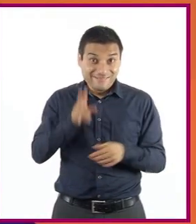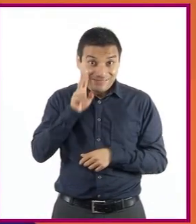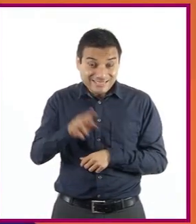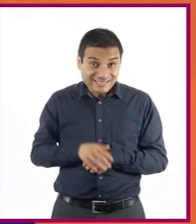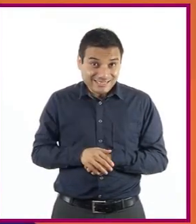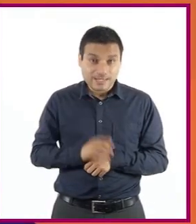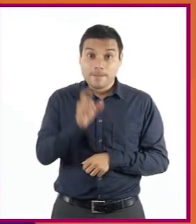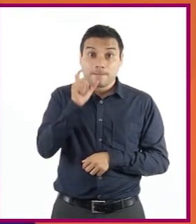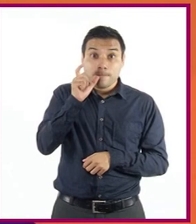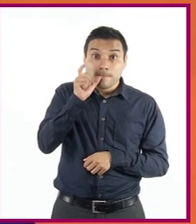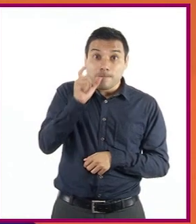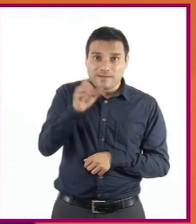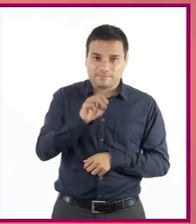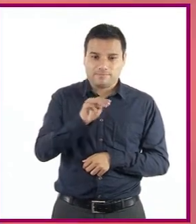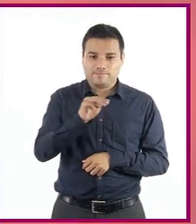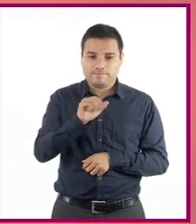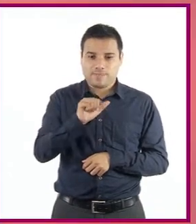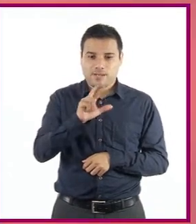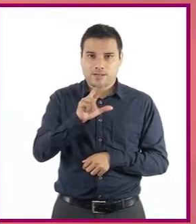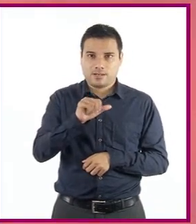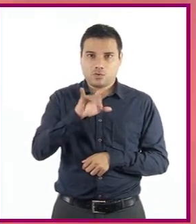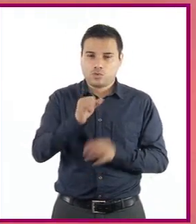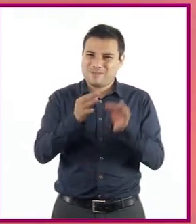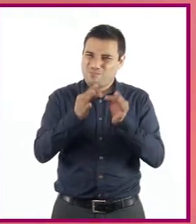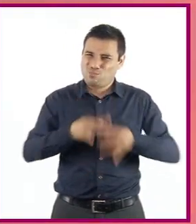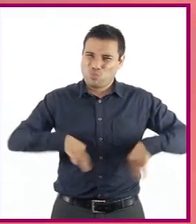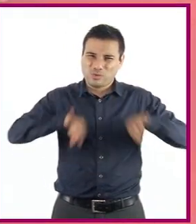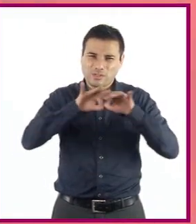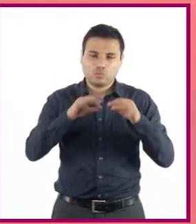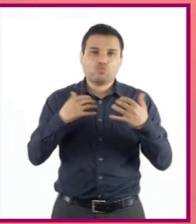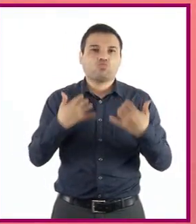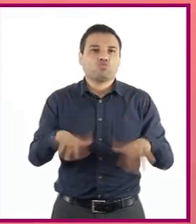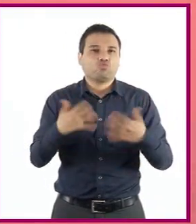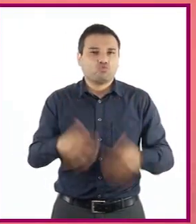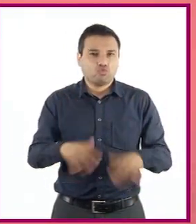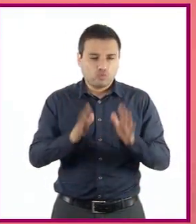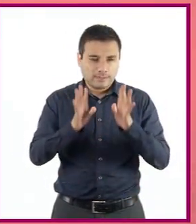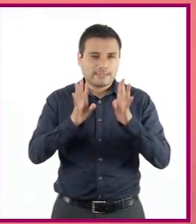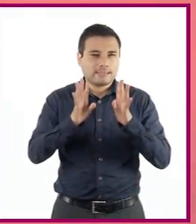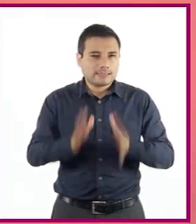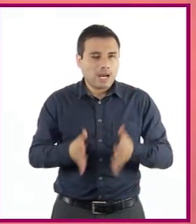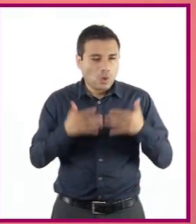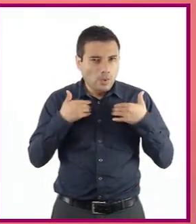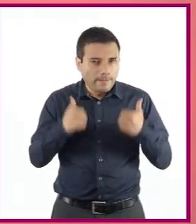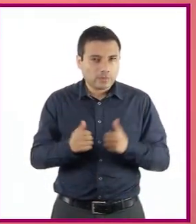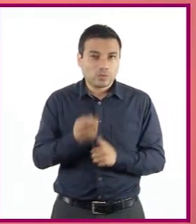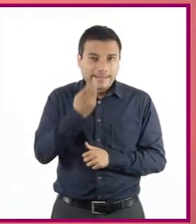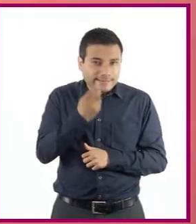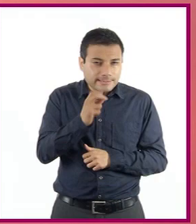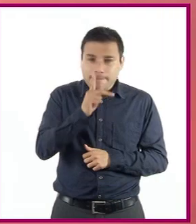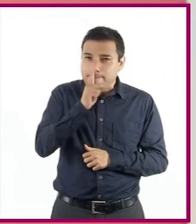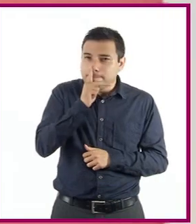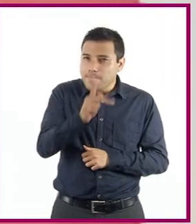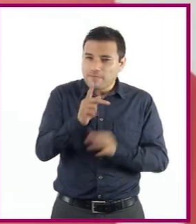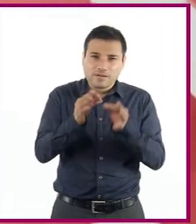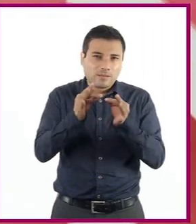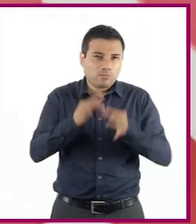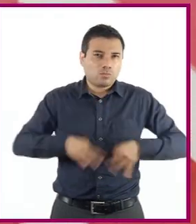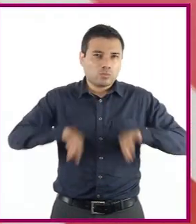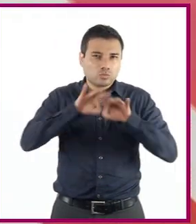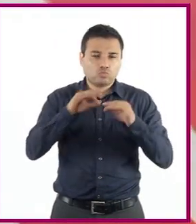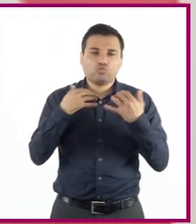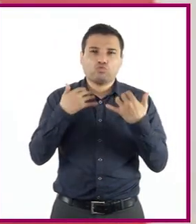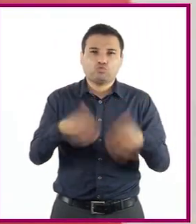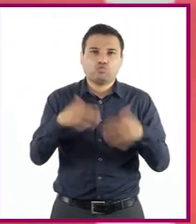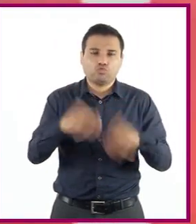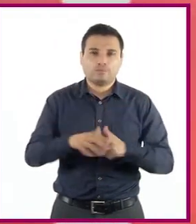los marcadores del discurso? Tiene mucho sentido la importancia de estos marcadores discursivos, profesora,